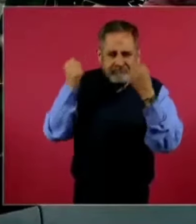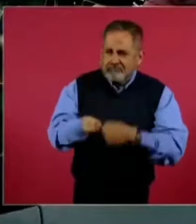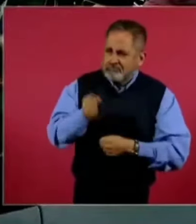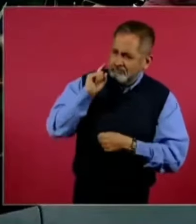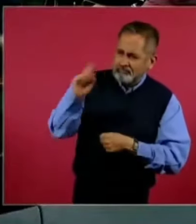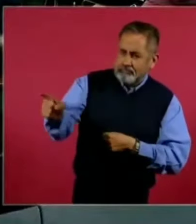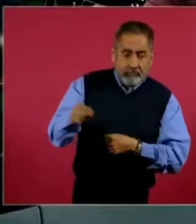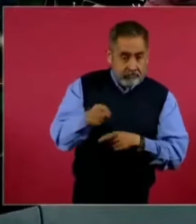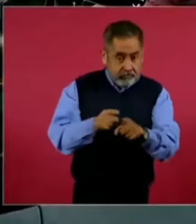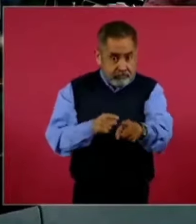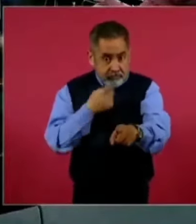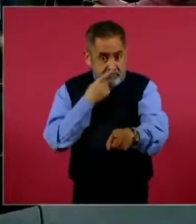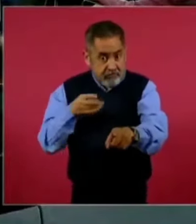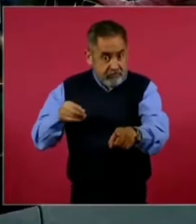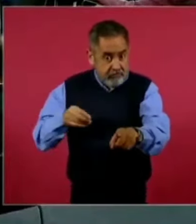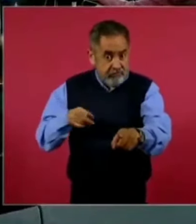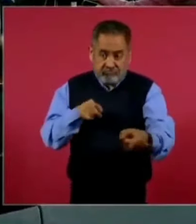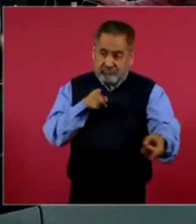esta es una acusación,